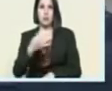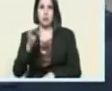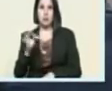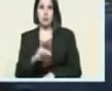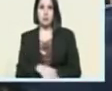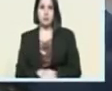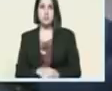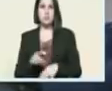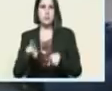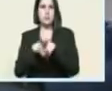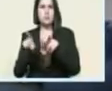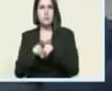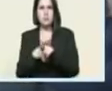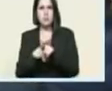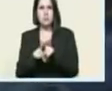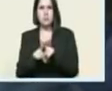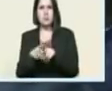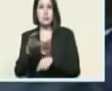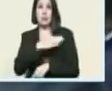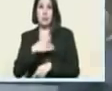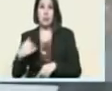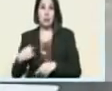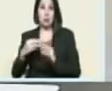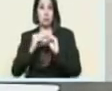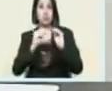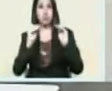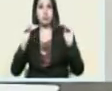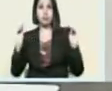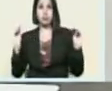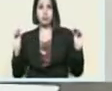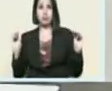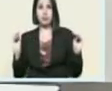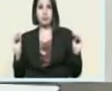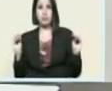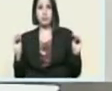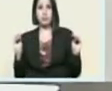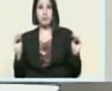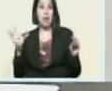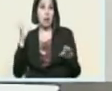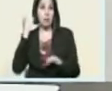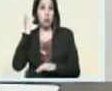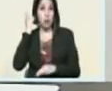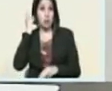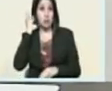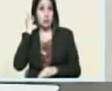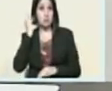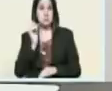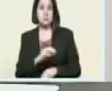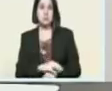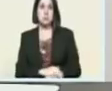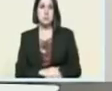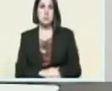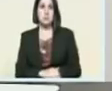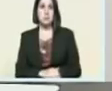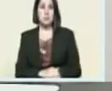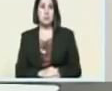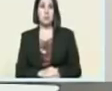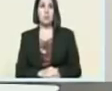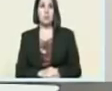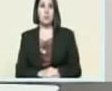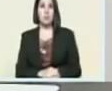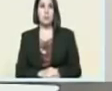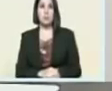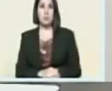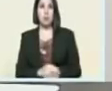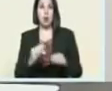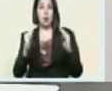Correcto. Igualmente, quiero anunciar a las mujeres de Hogares de la Patria.